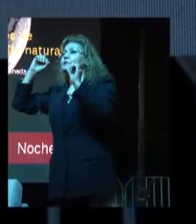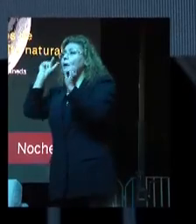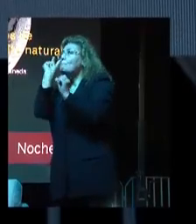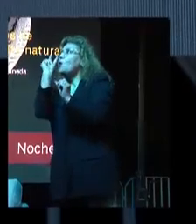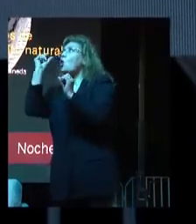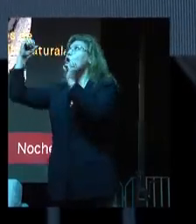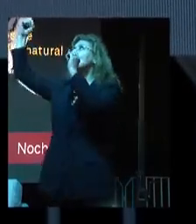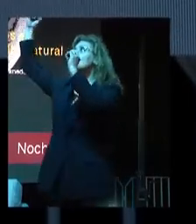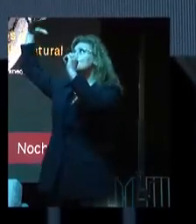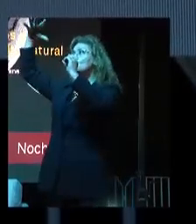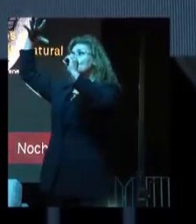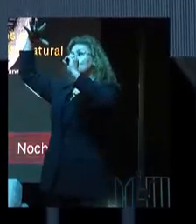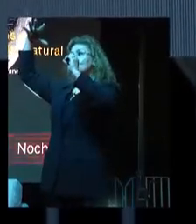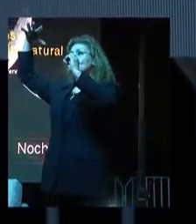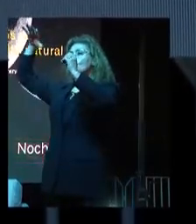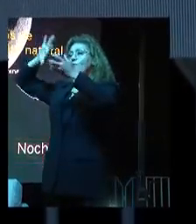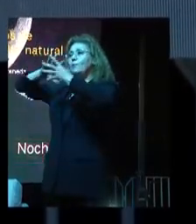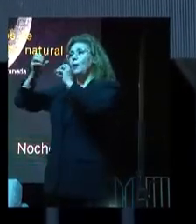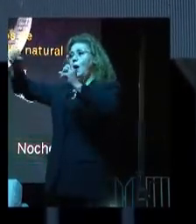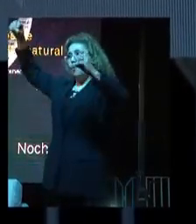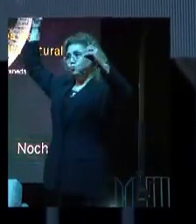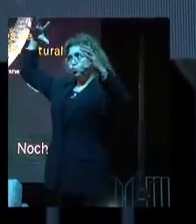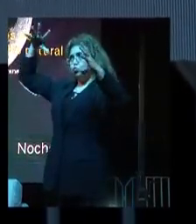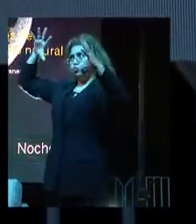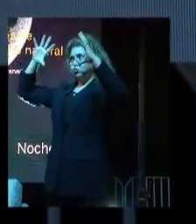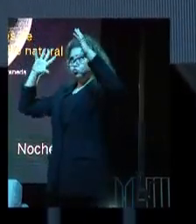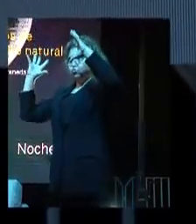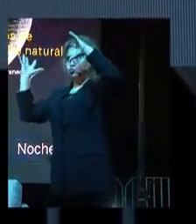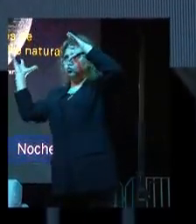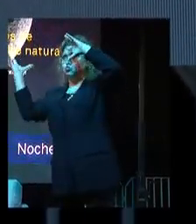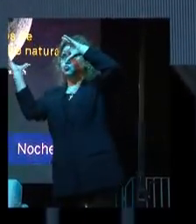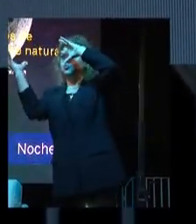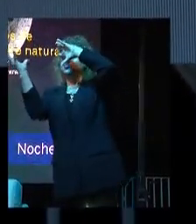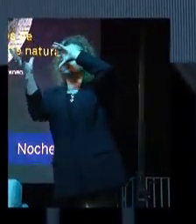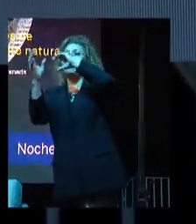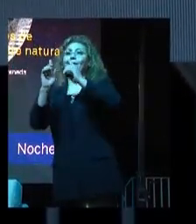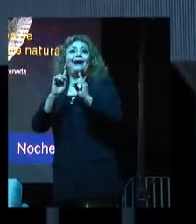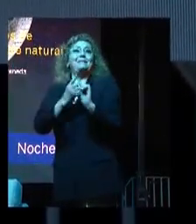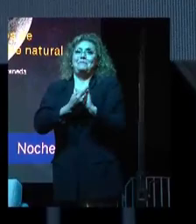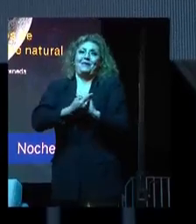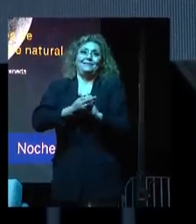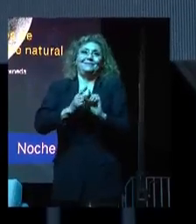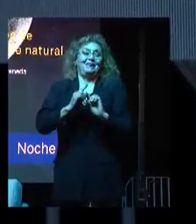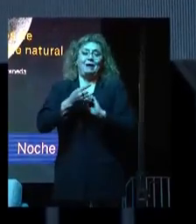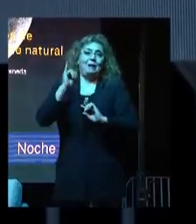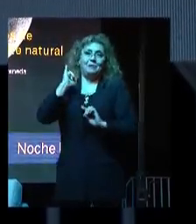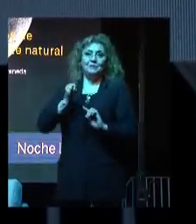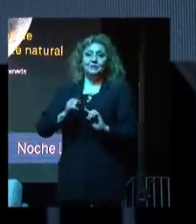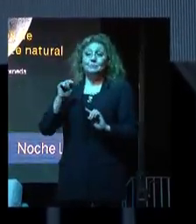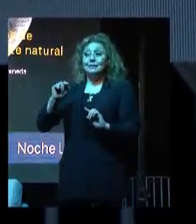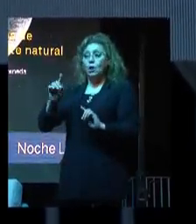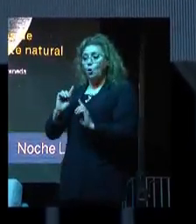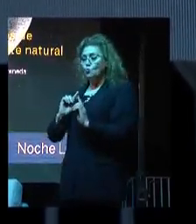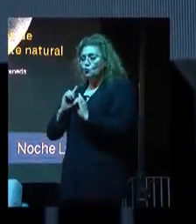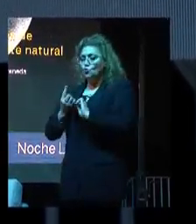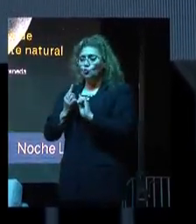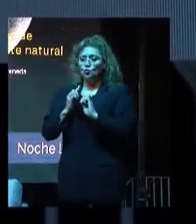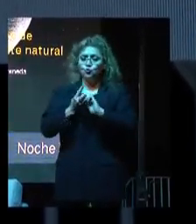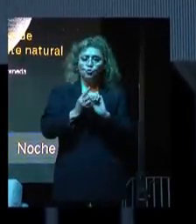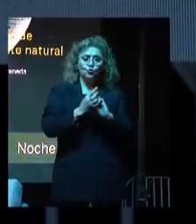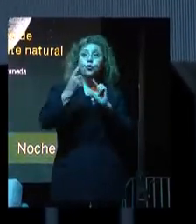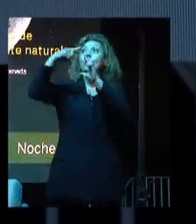iluminada, después está iluminada completa. La luna es muy variable. Entonces, esa variabilidad de la